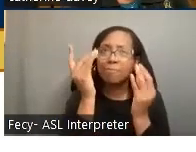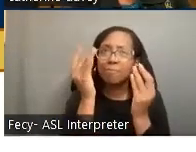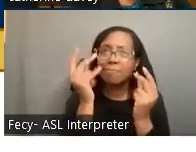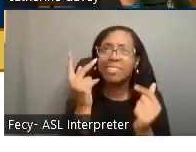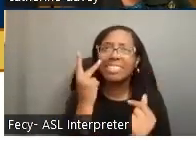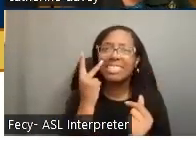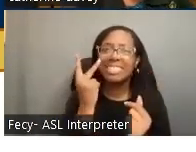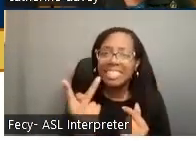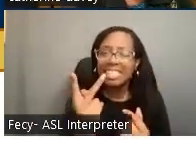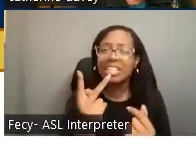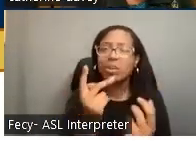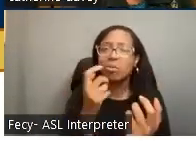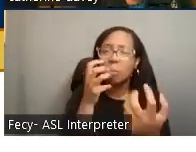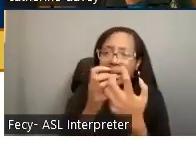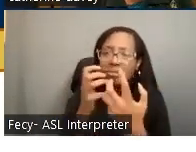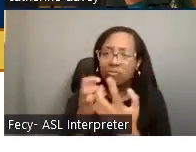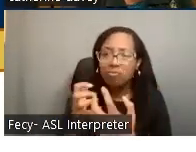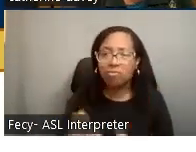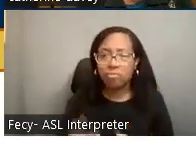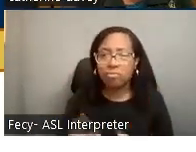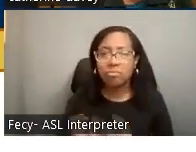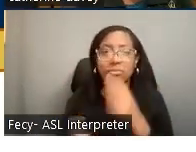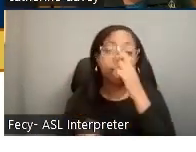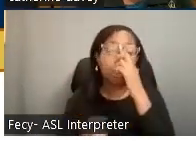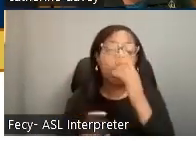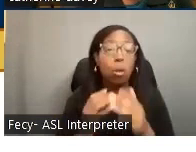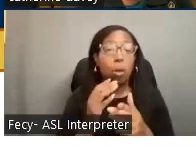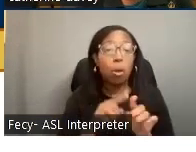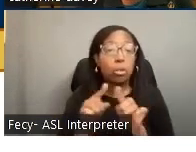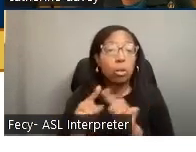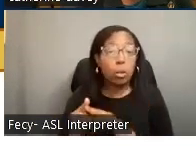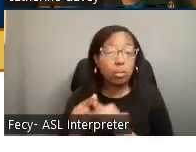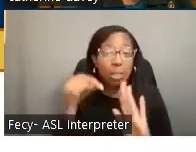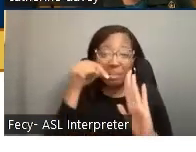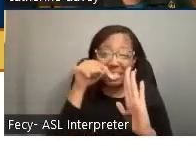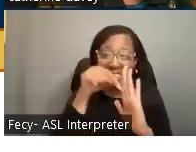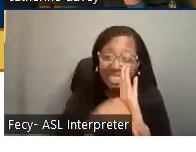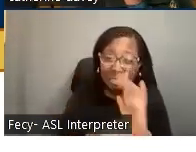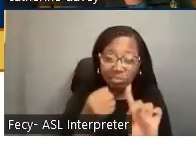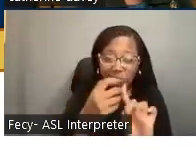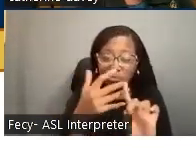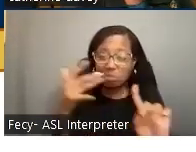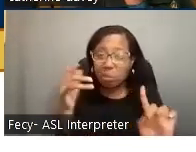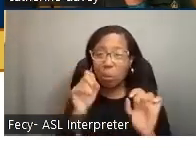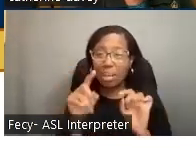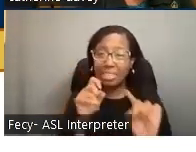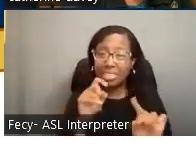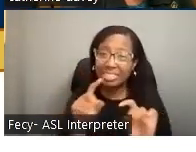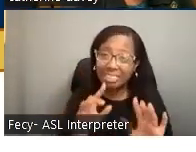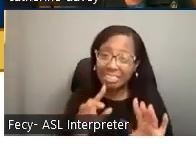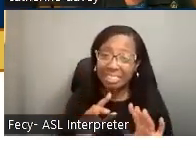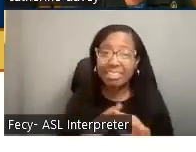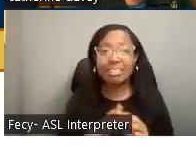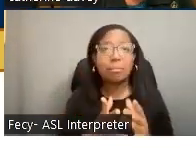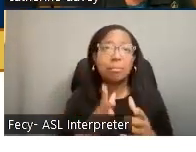necesario. Y continúa, como vemos en la próxima página, a preguntas bien difíciles que tal vez no les emocionen a